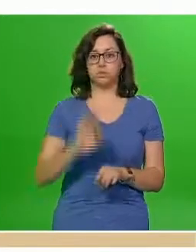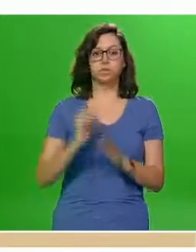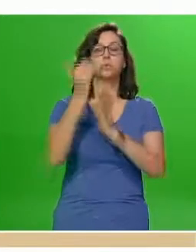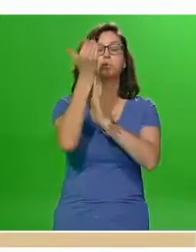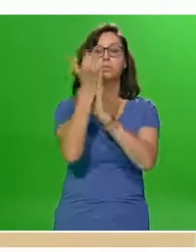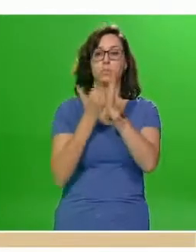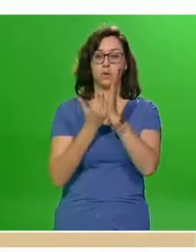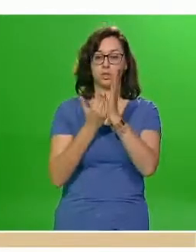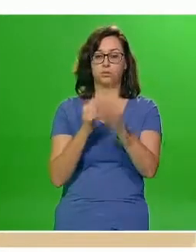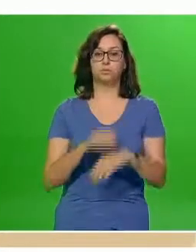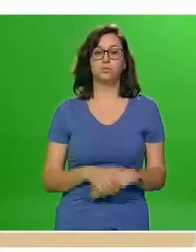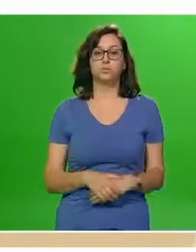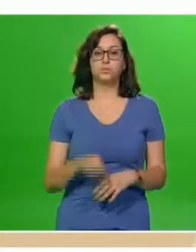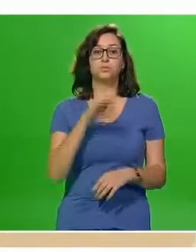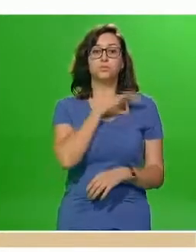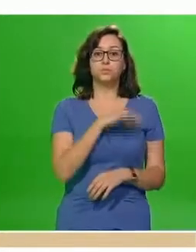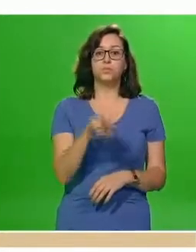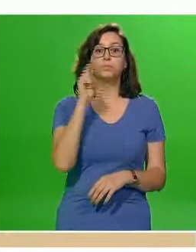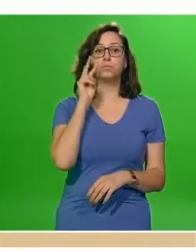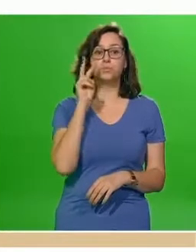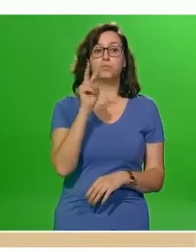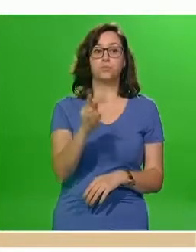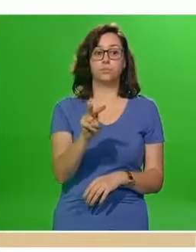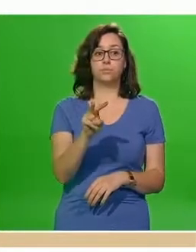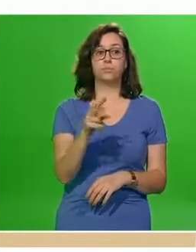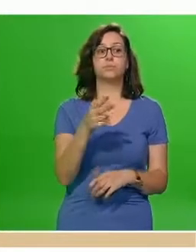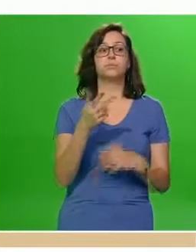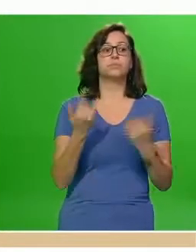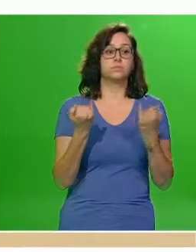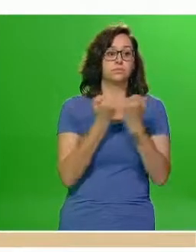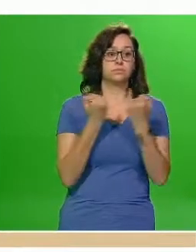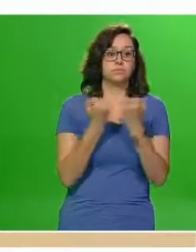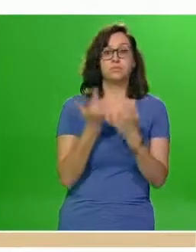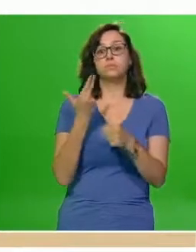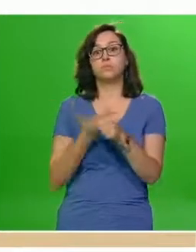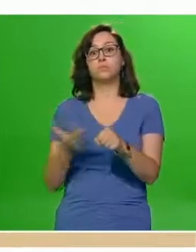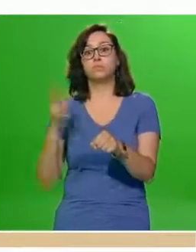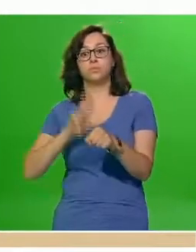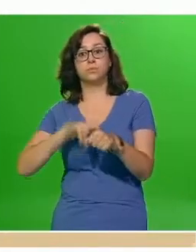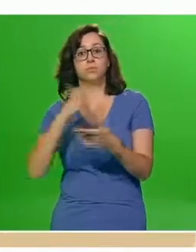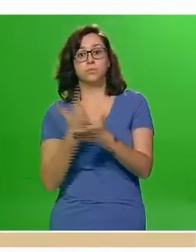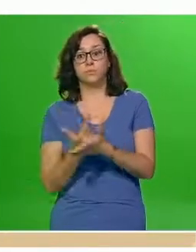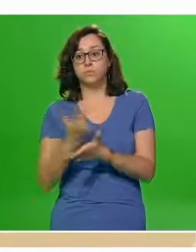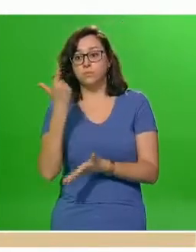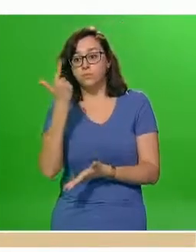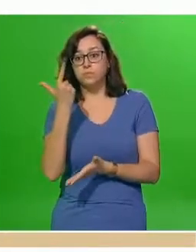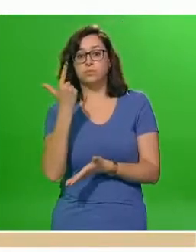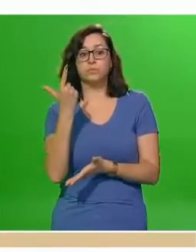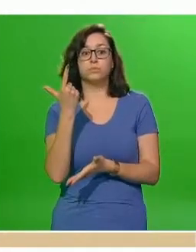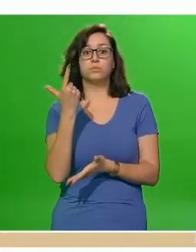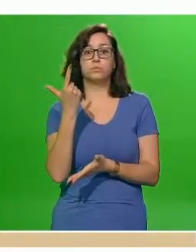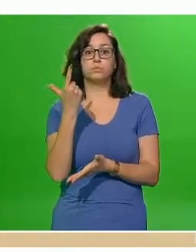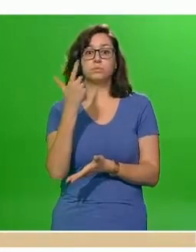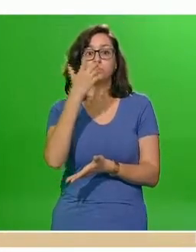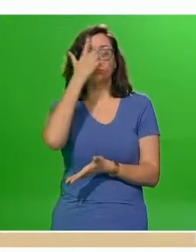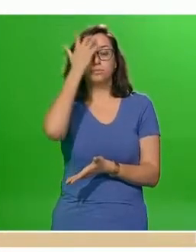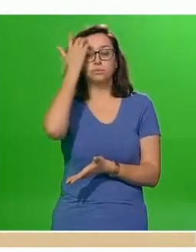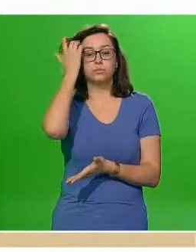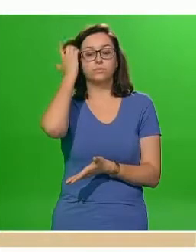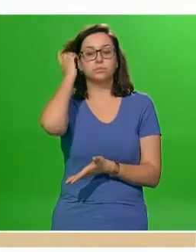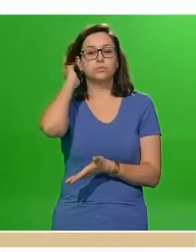hospitalizaciones. Y como pueden ver también el número ya entre los hospitalizados graves y hospitalizados